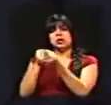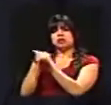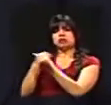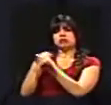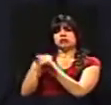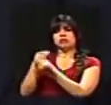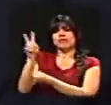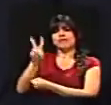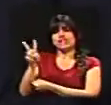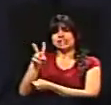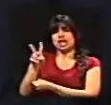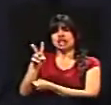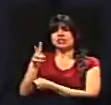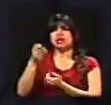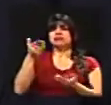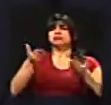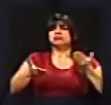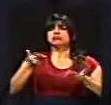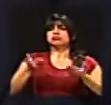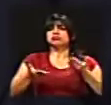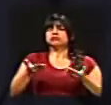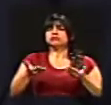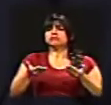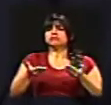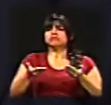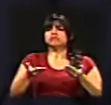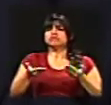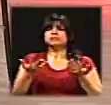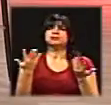Villalta, podrían estar, digamos,